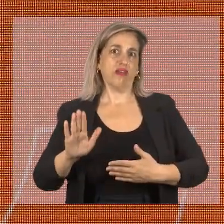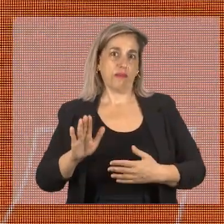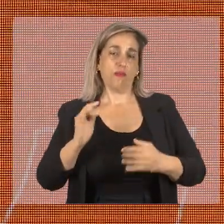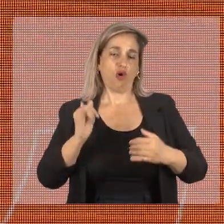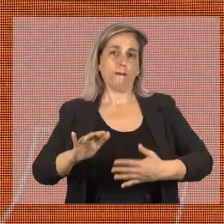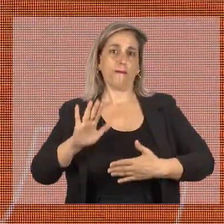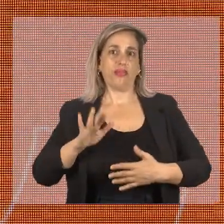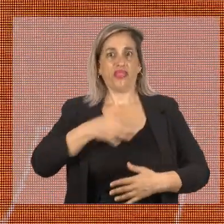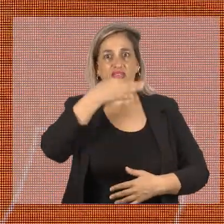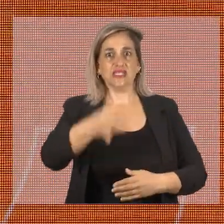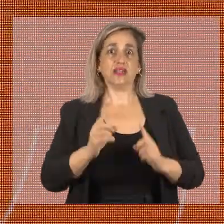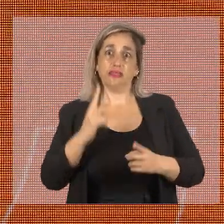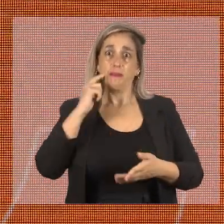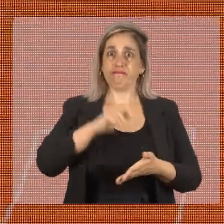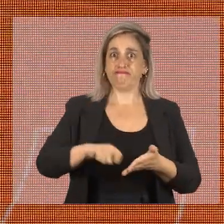escrito.